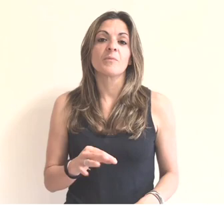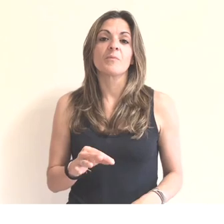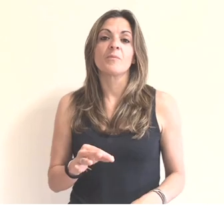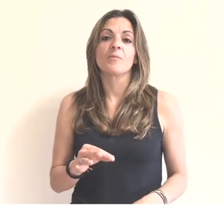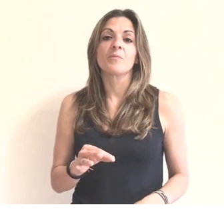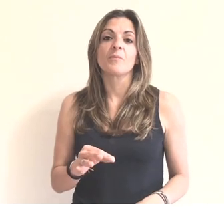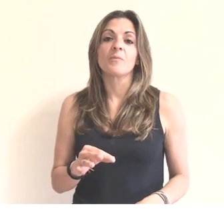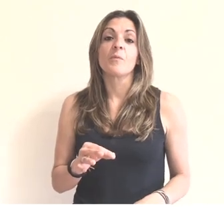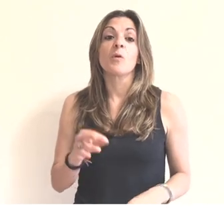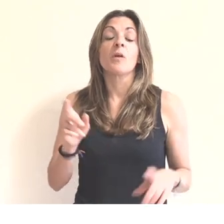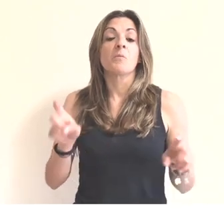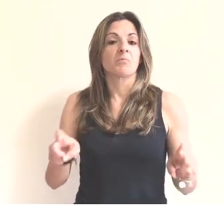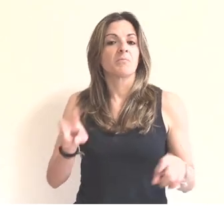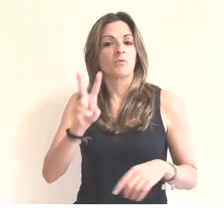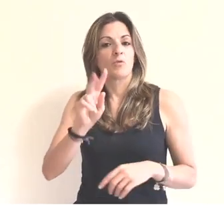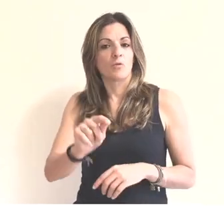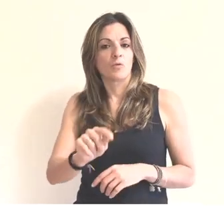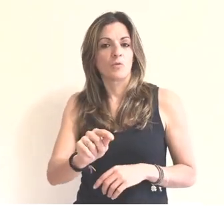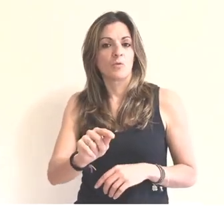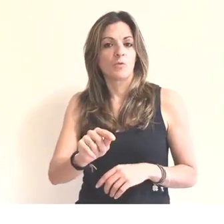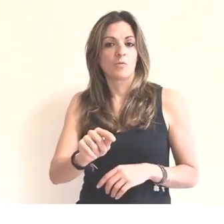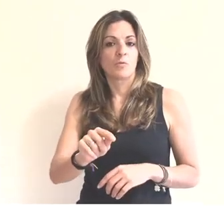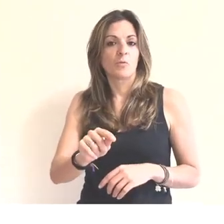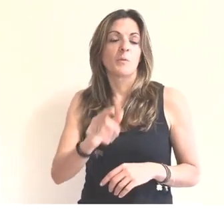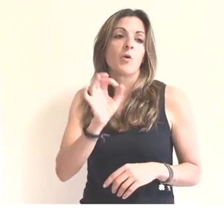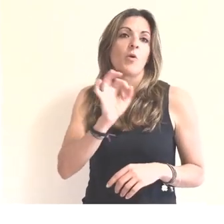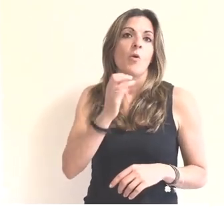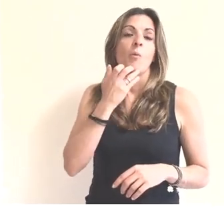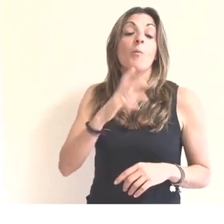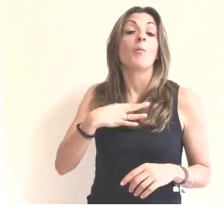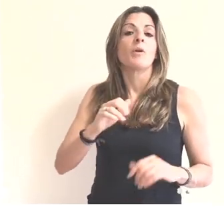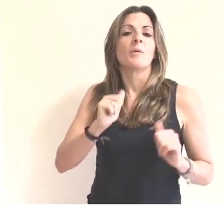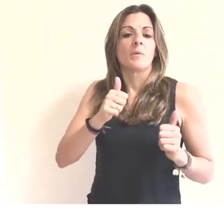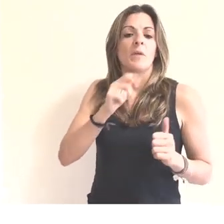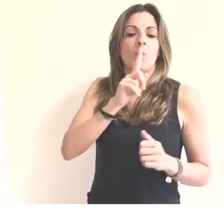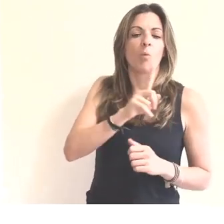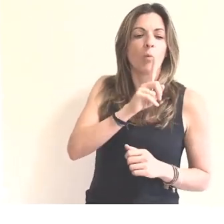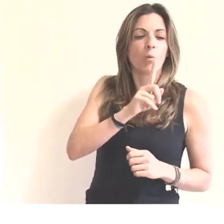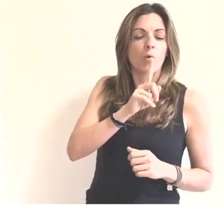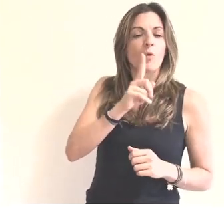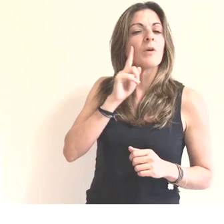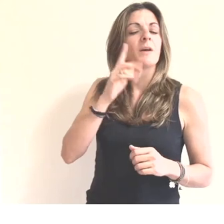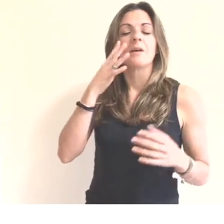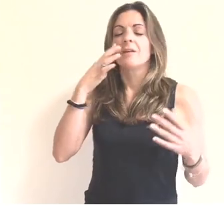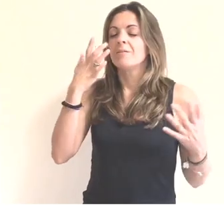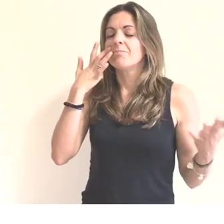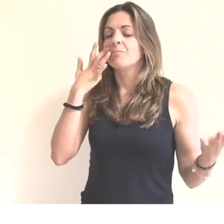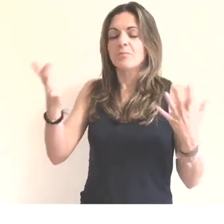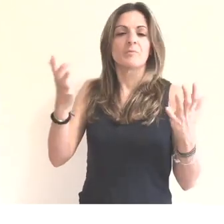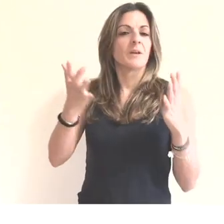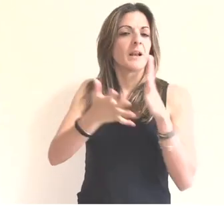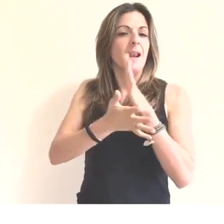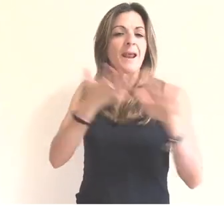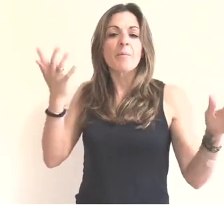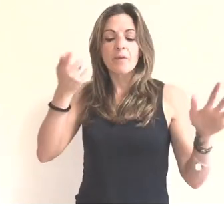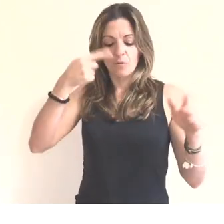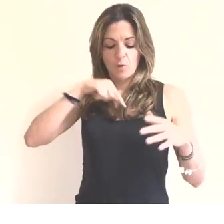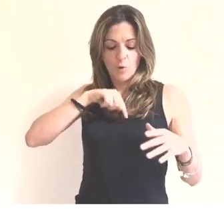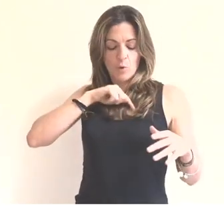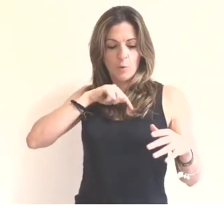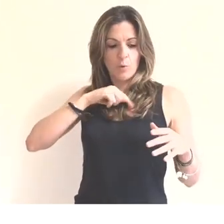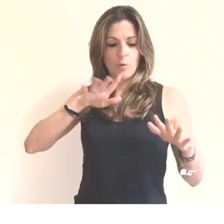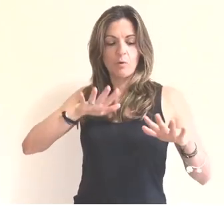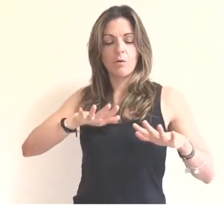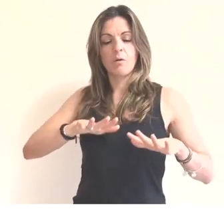Puedes estar así también durante un par de minutos. Puedes empezar por uno. Notarás enseguida cómo tu cuerpo empieza a relajarse,